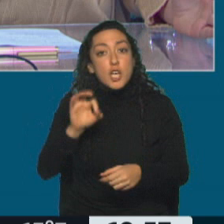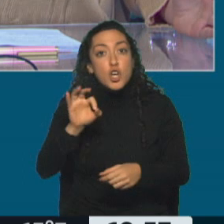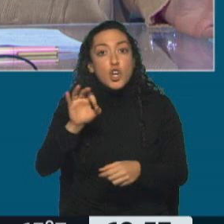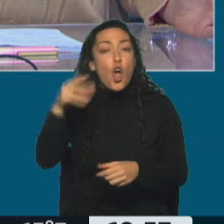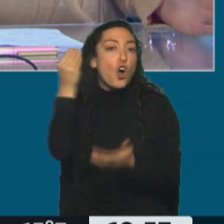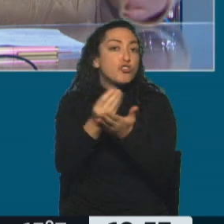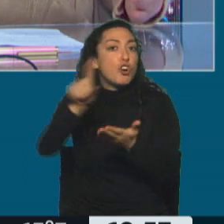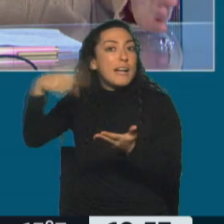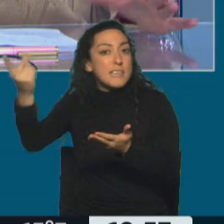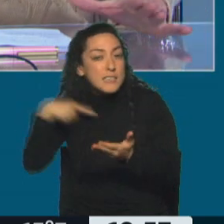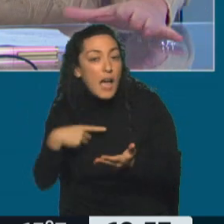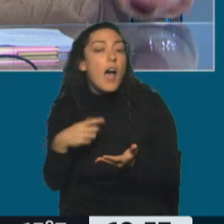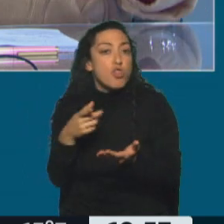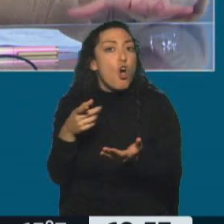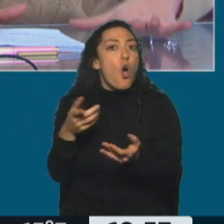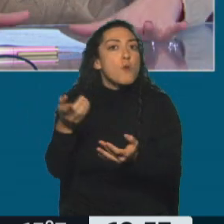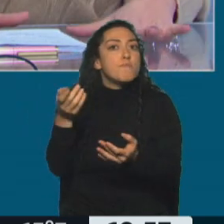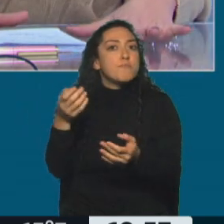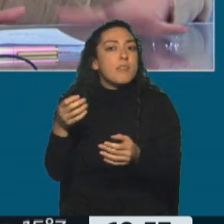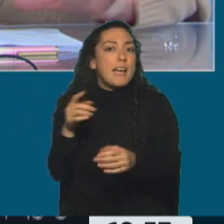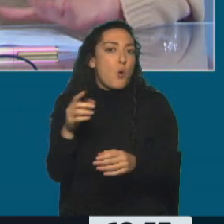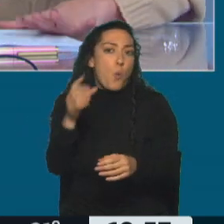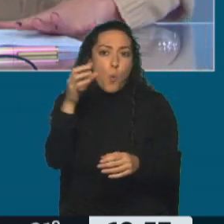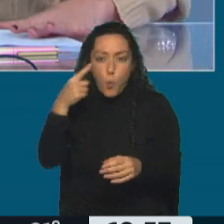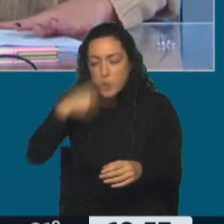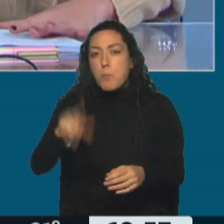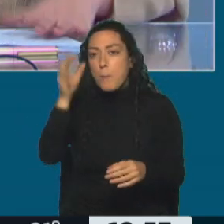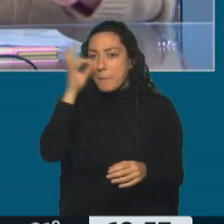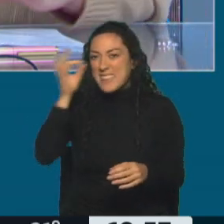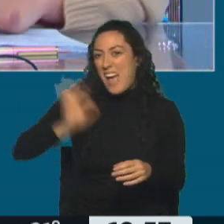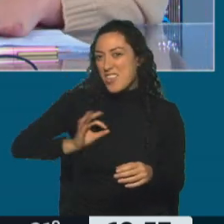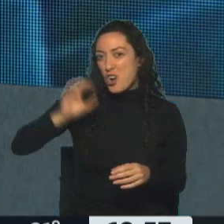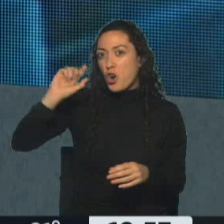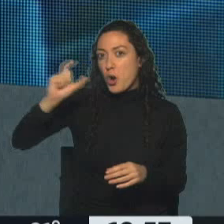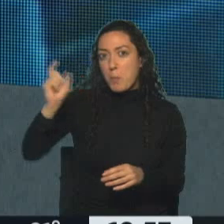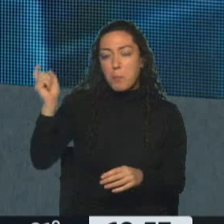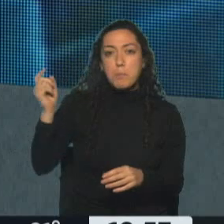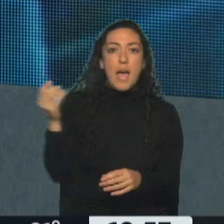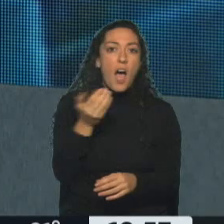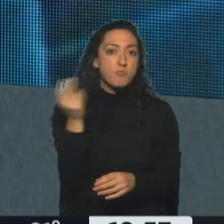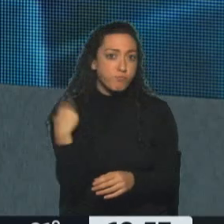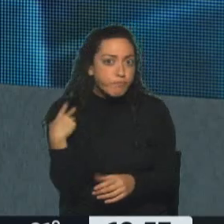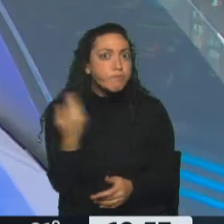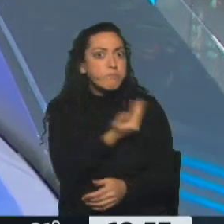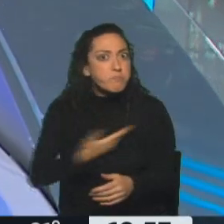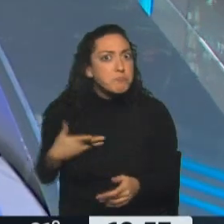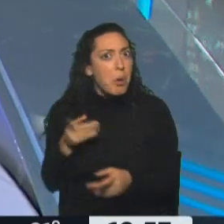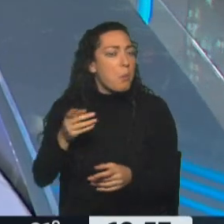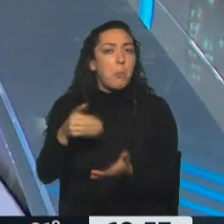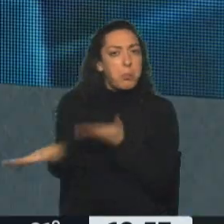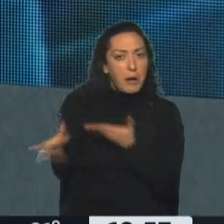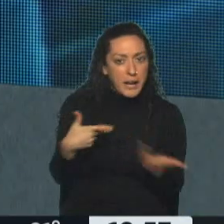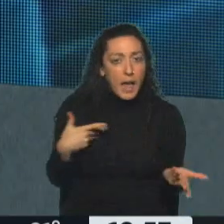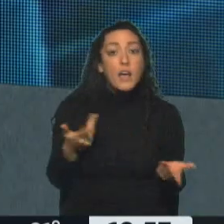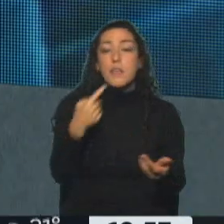candidato del uribismo, la fuerza que gobierna en los últimos 20 años en Colombia. Nos contabas entonces que la justicia ahora se pronunció. Dijo que es obligatorio